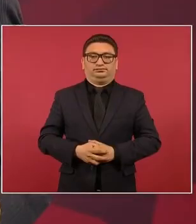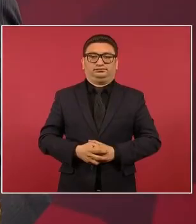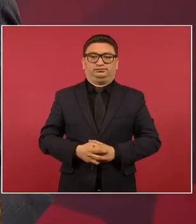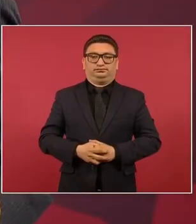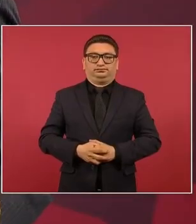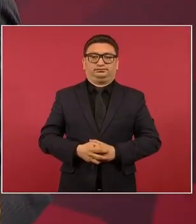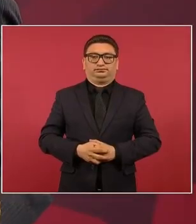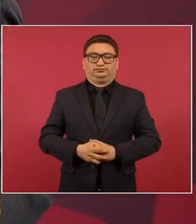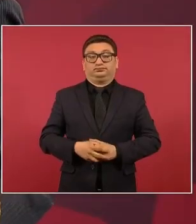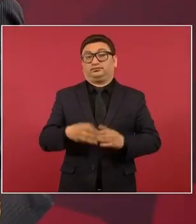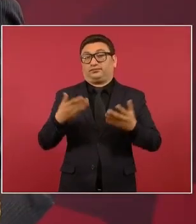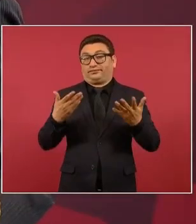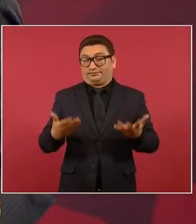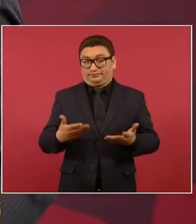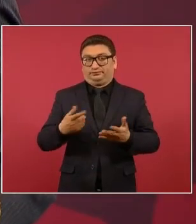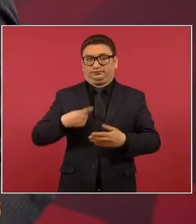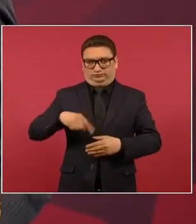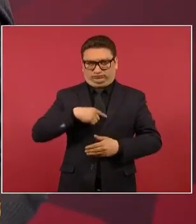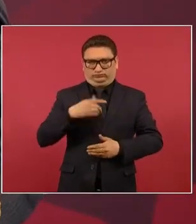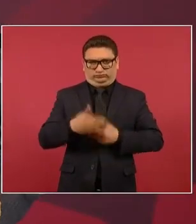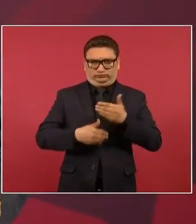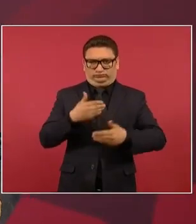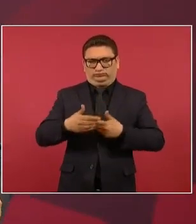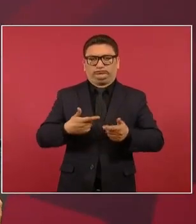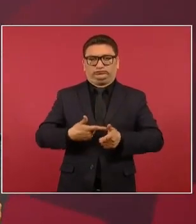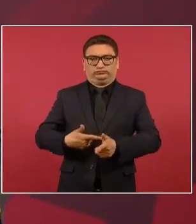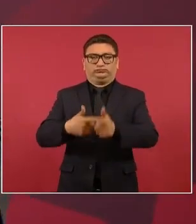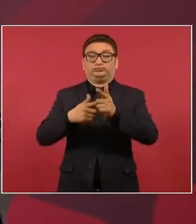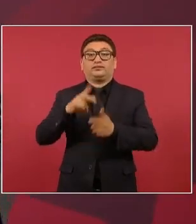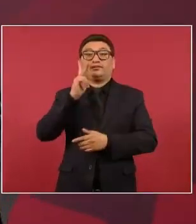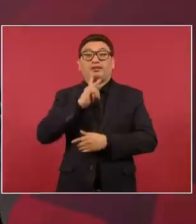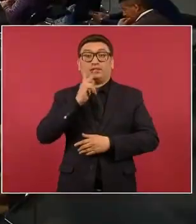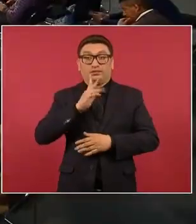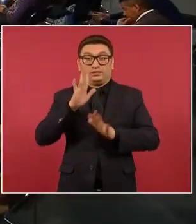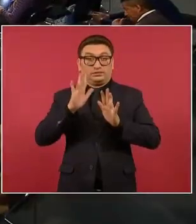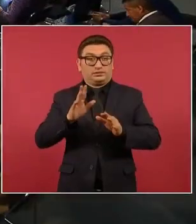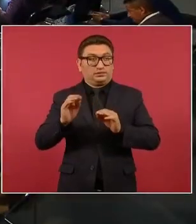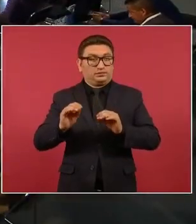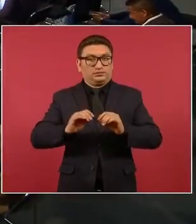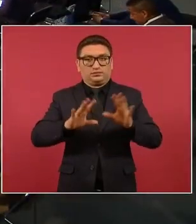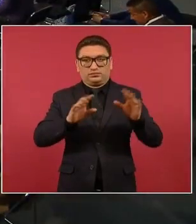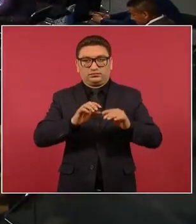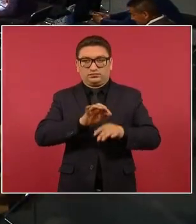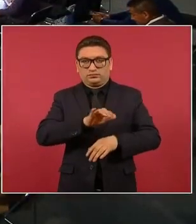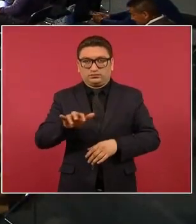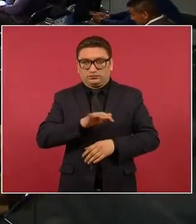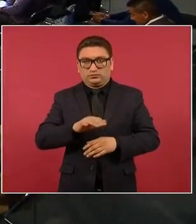Entonces, vamos hacia adelante. A ver si ya está más claro el texto.